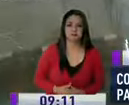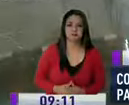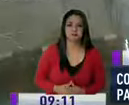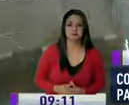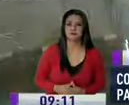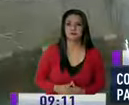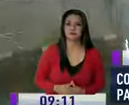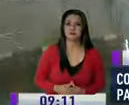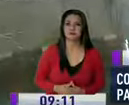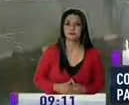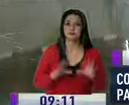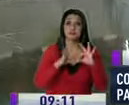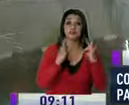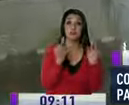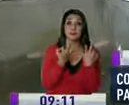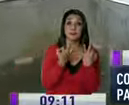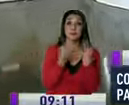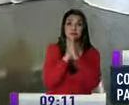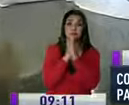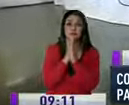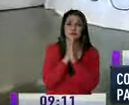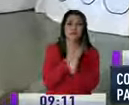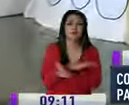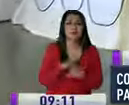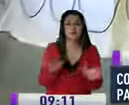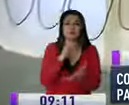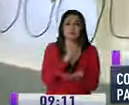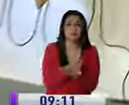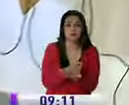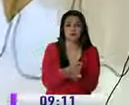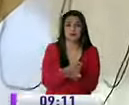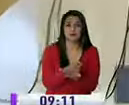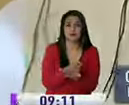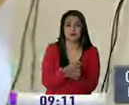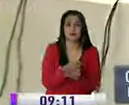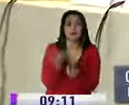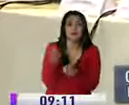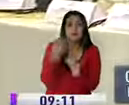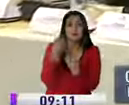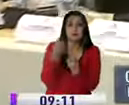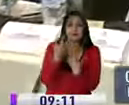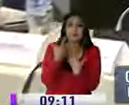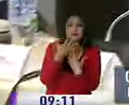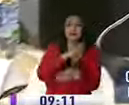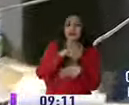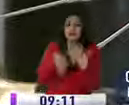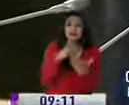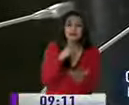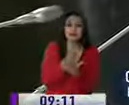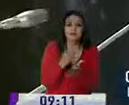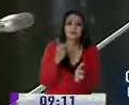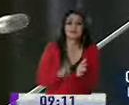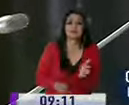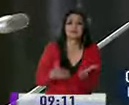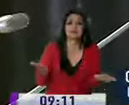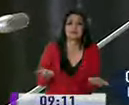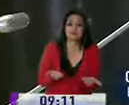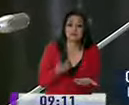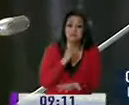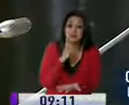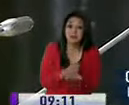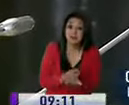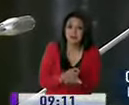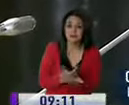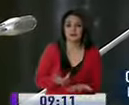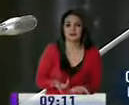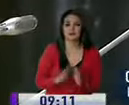que deseamos como familias es llegar al fondo de todo, es en realidad saber qué fue lo que pasó, cuál es la verdad de